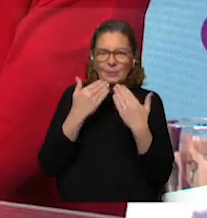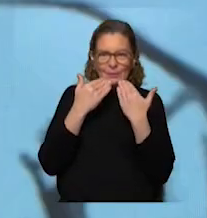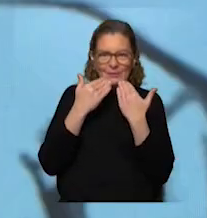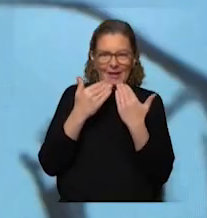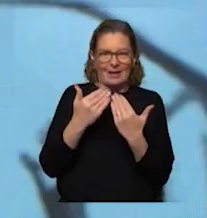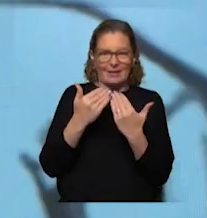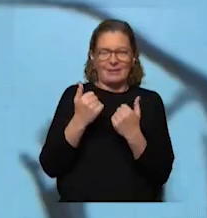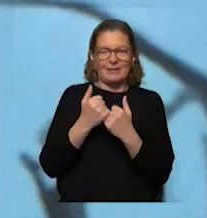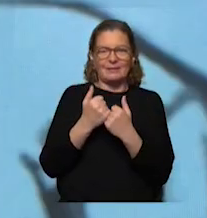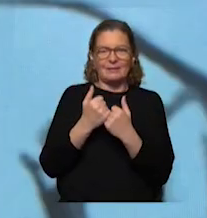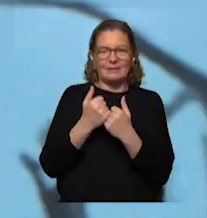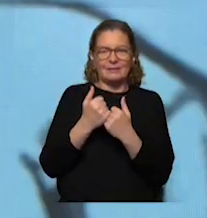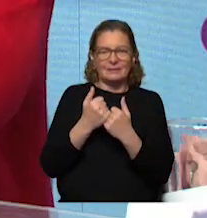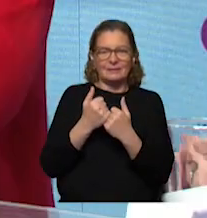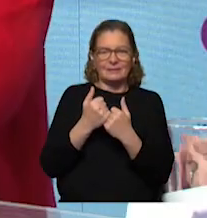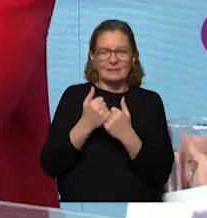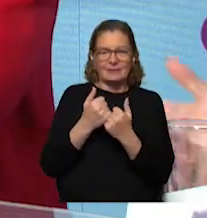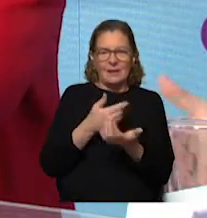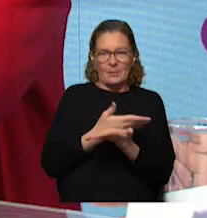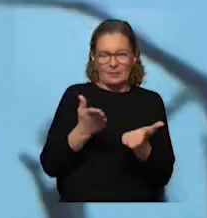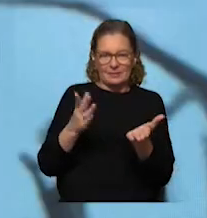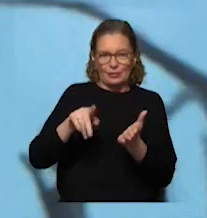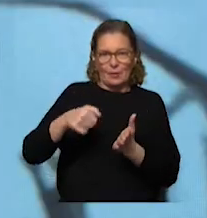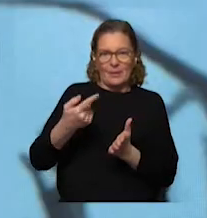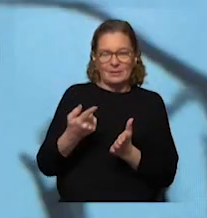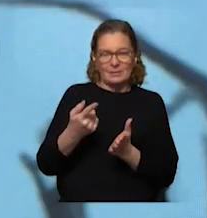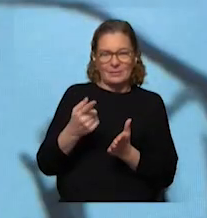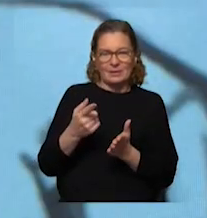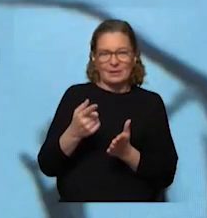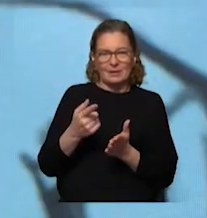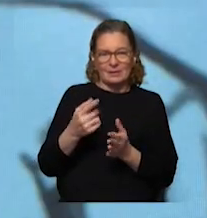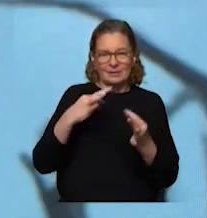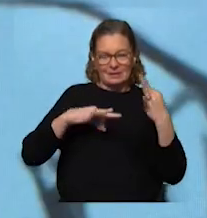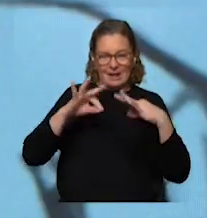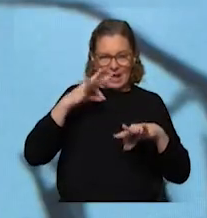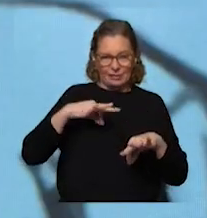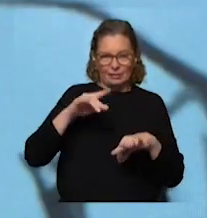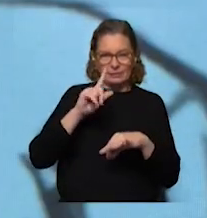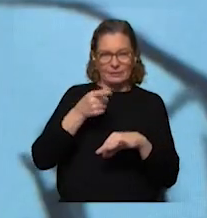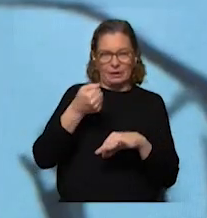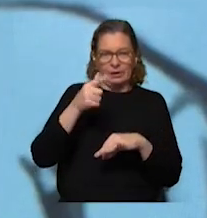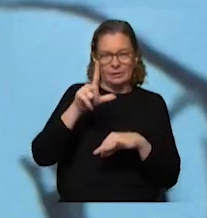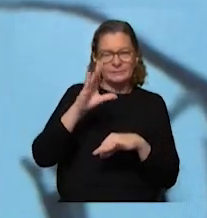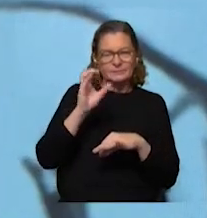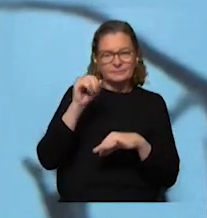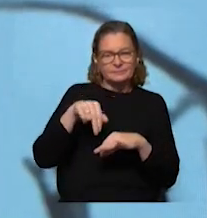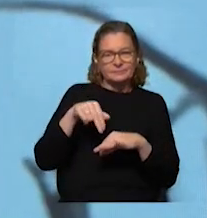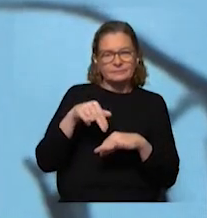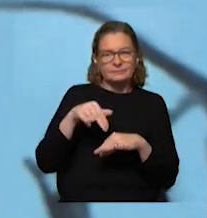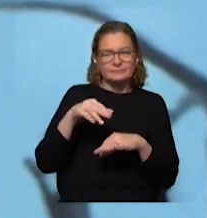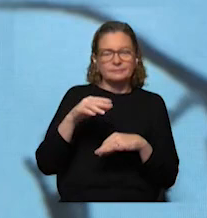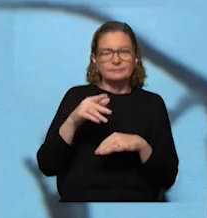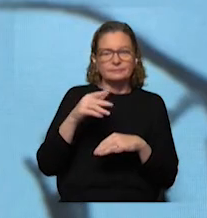gracias la presentación de mañana sí Exacto mañana en el teatro del galpón en la sala atahualpa